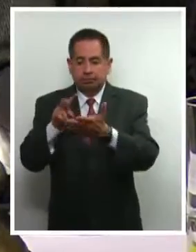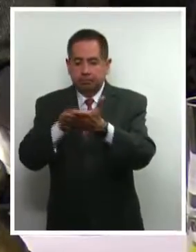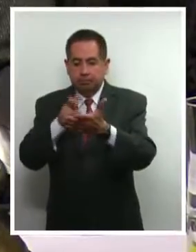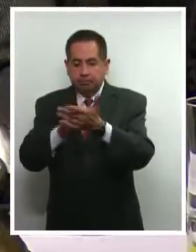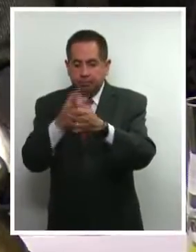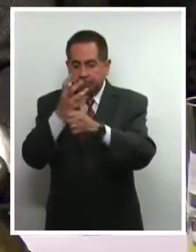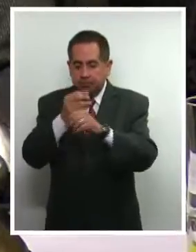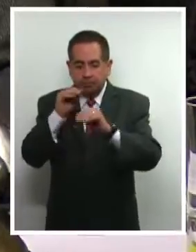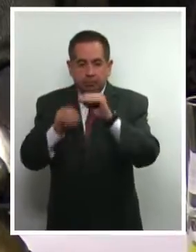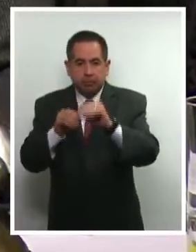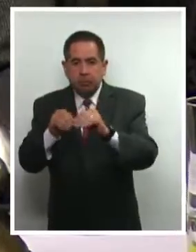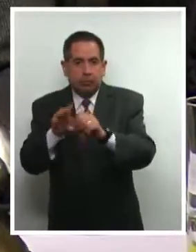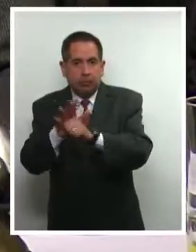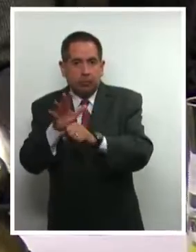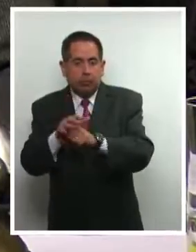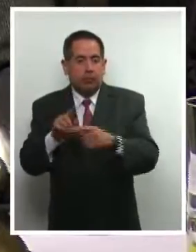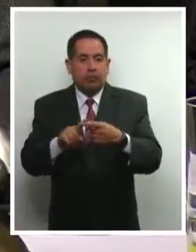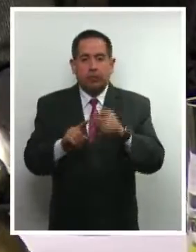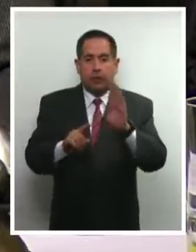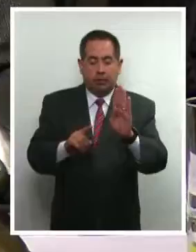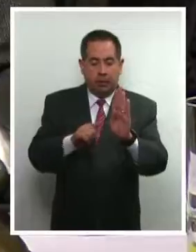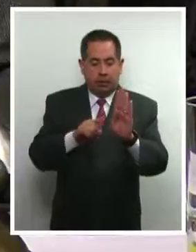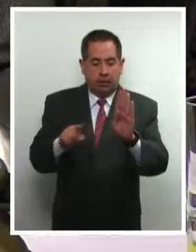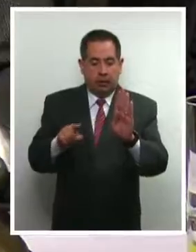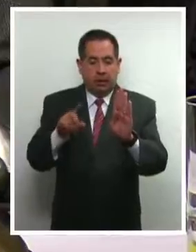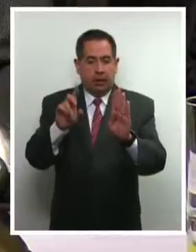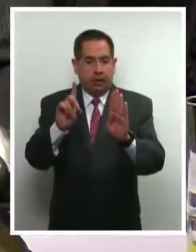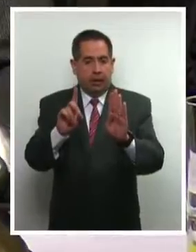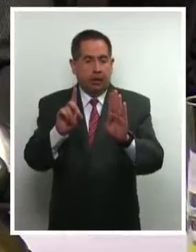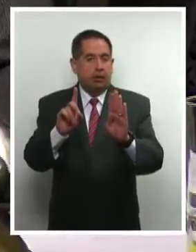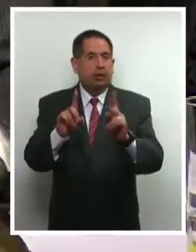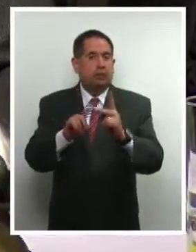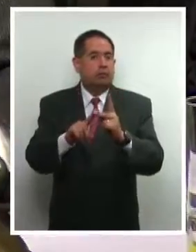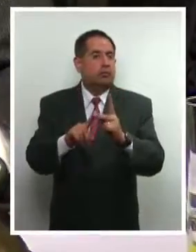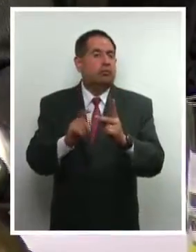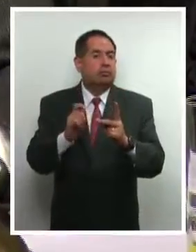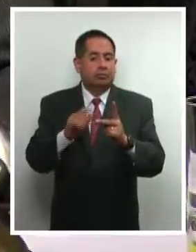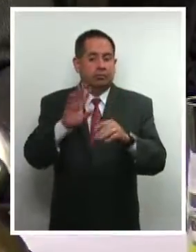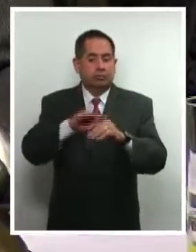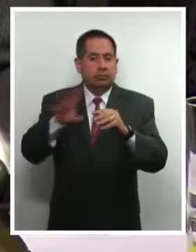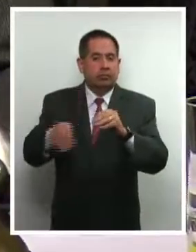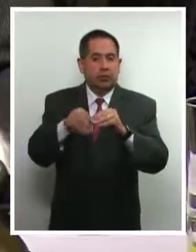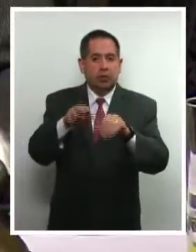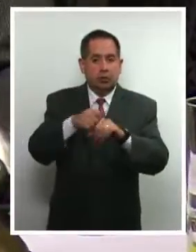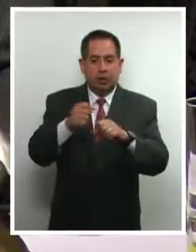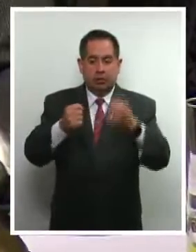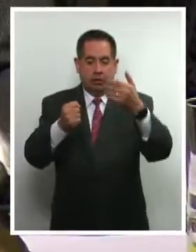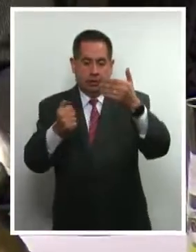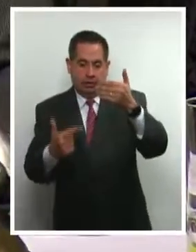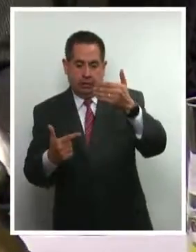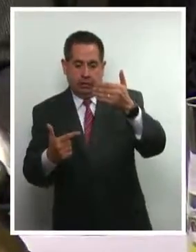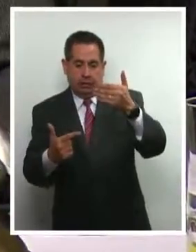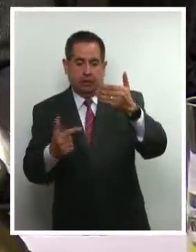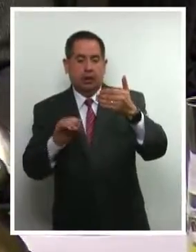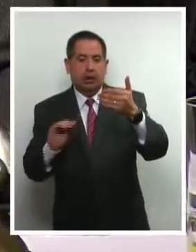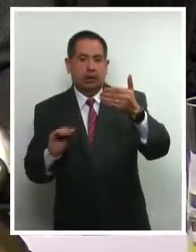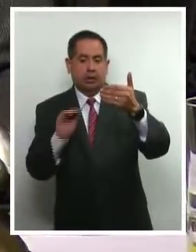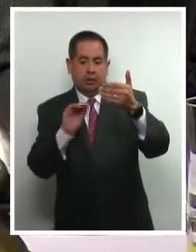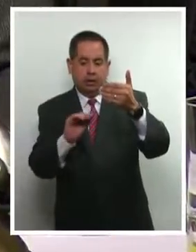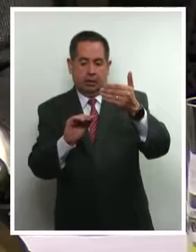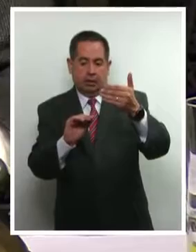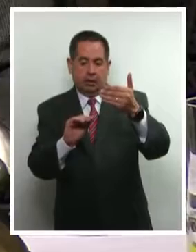Asamblea, el apartado B, el apartado D, con la adición de un numeral 7 y de un